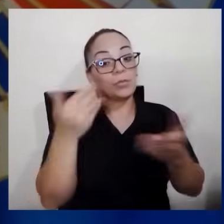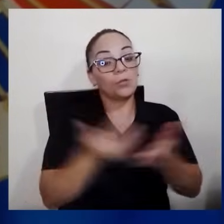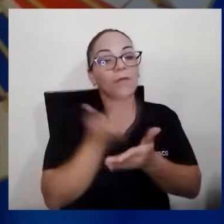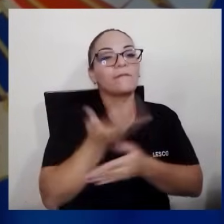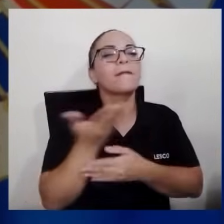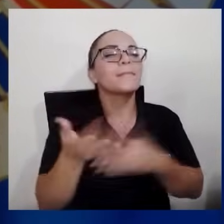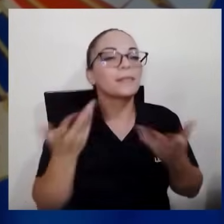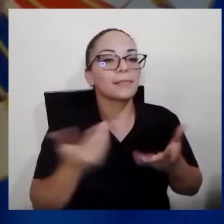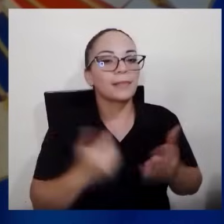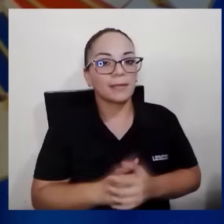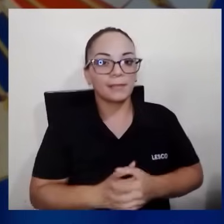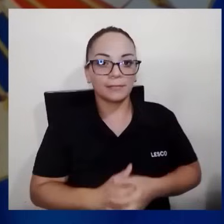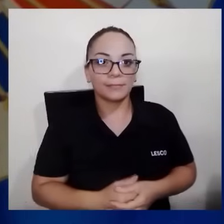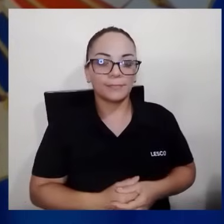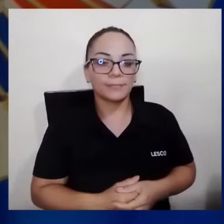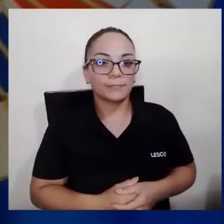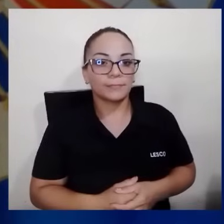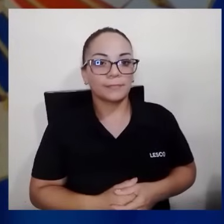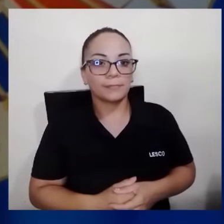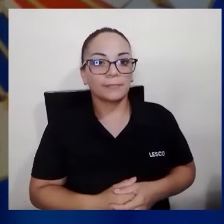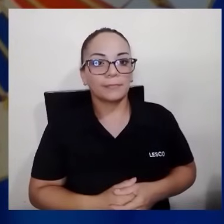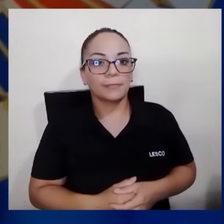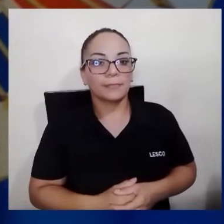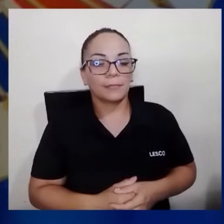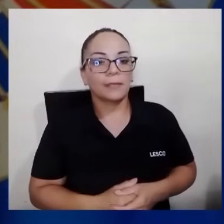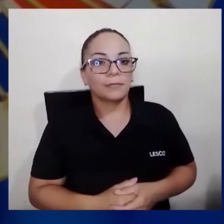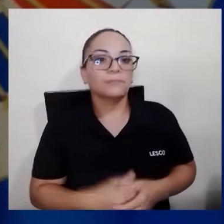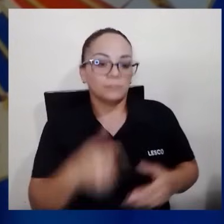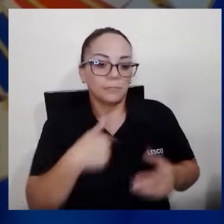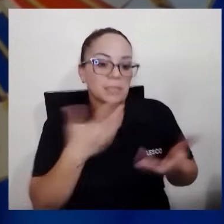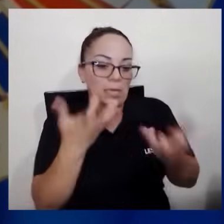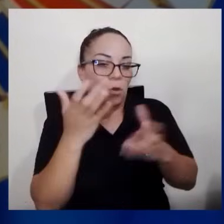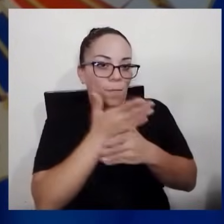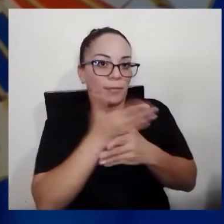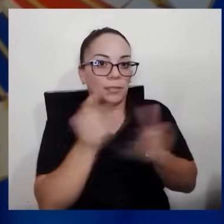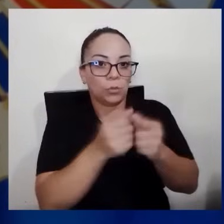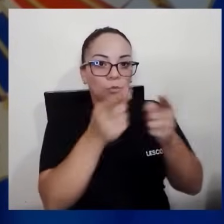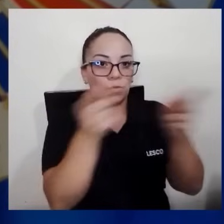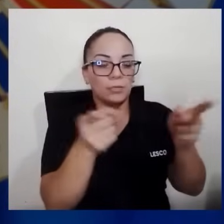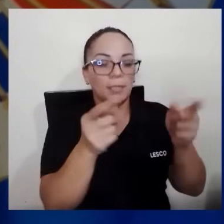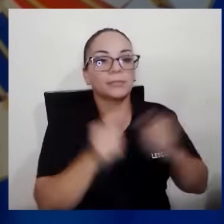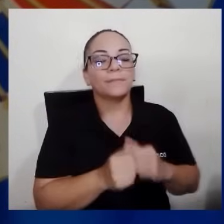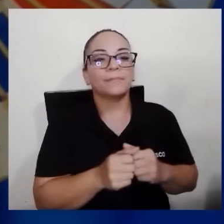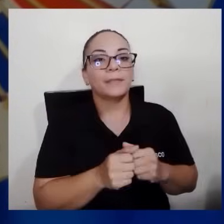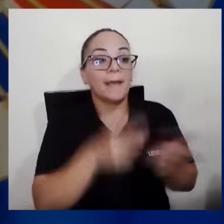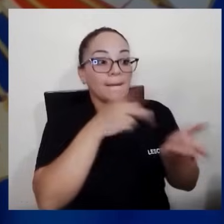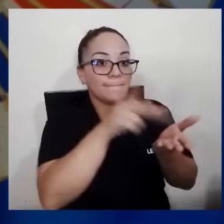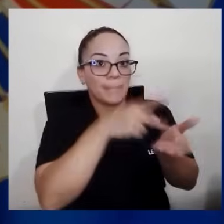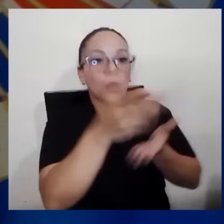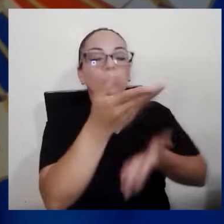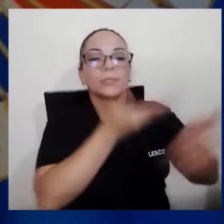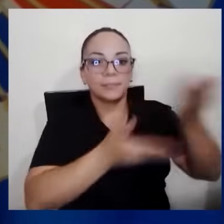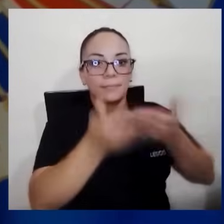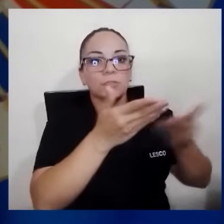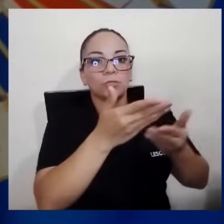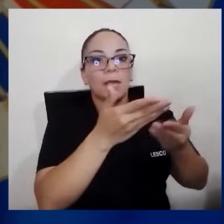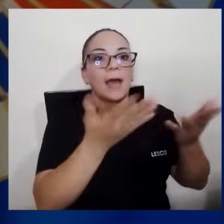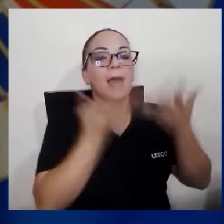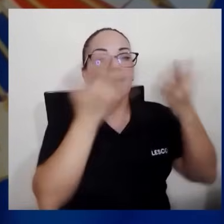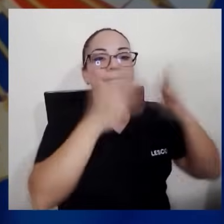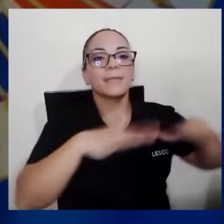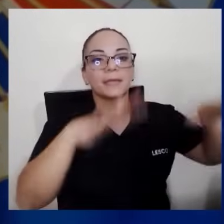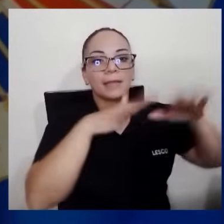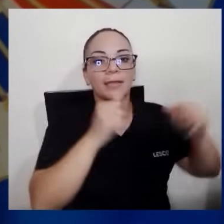que quisiéramos compartir con todos ustedes que es el pago de servicios ambientales por la